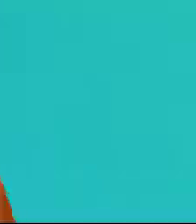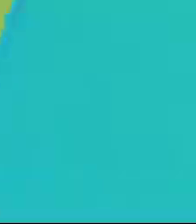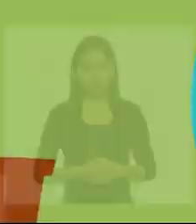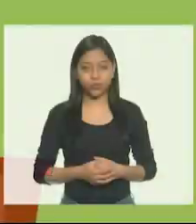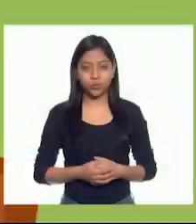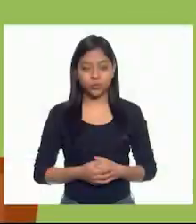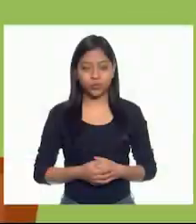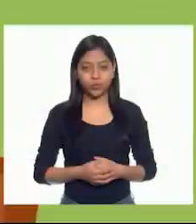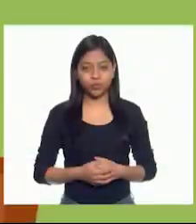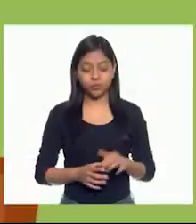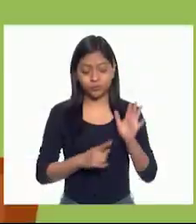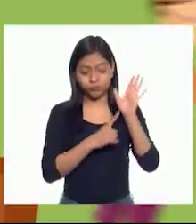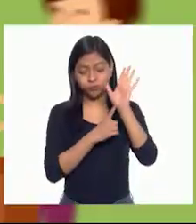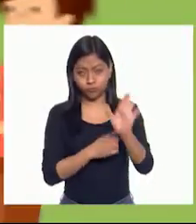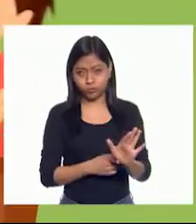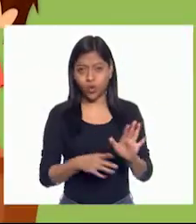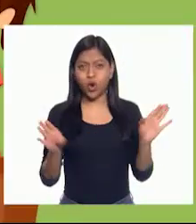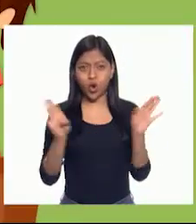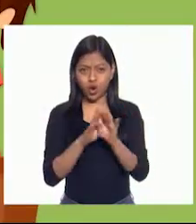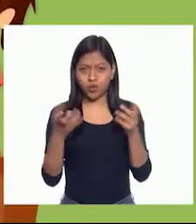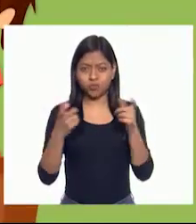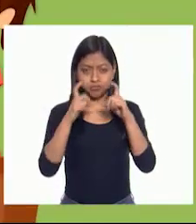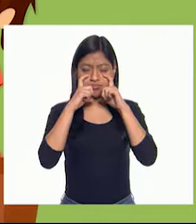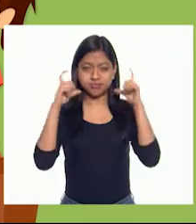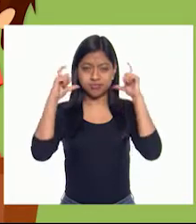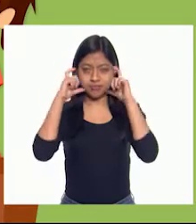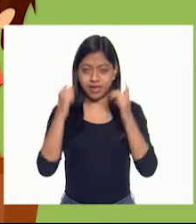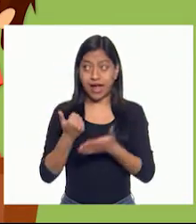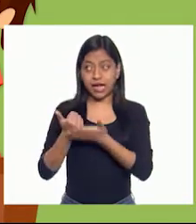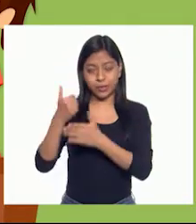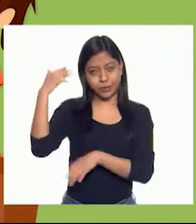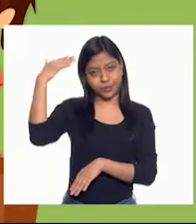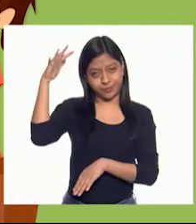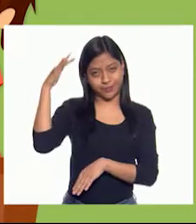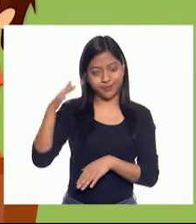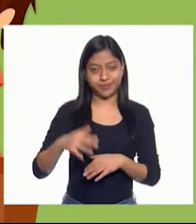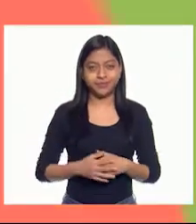Te enseñaremos cómo armar un cubrebocas con ayuda de un adulto.